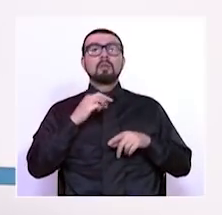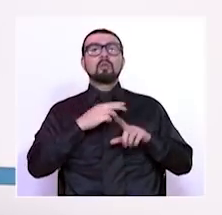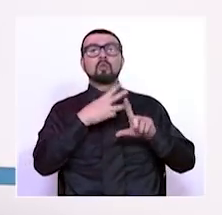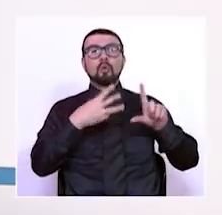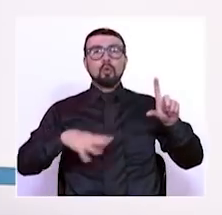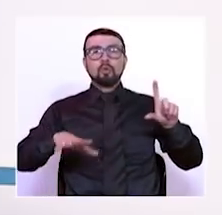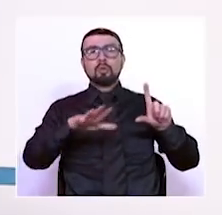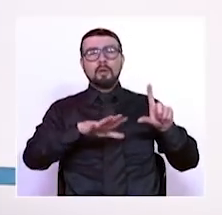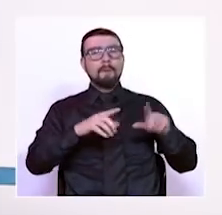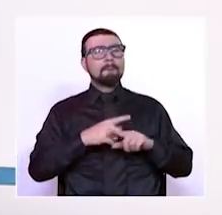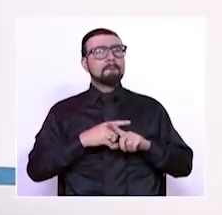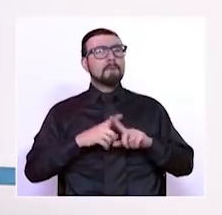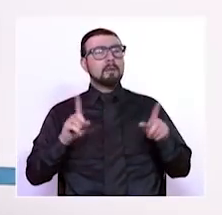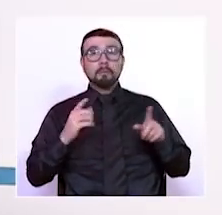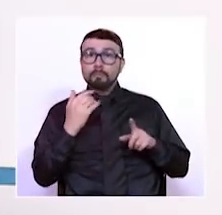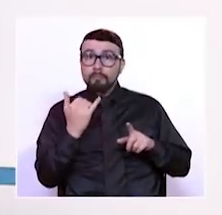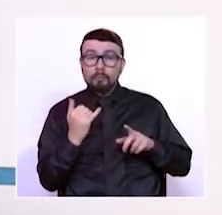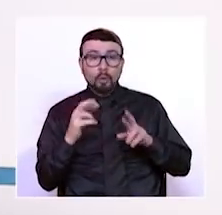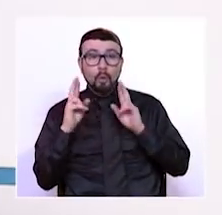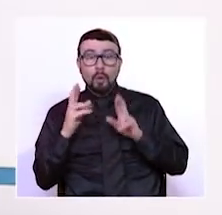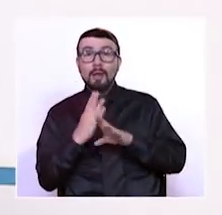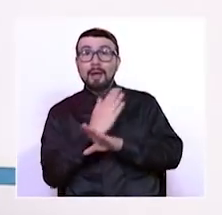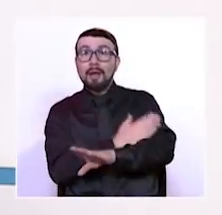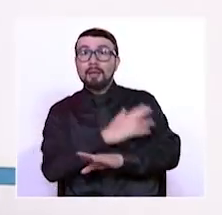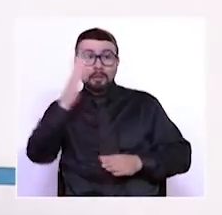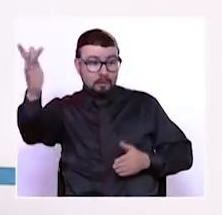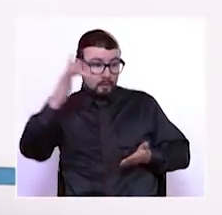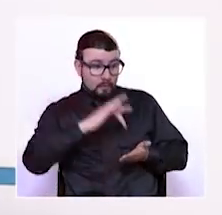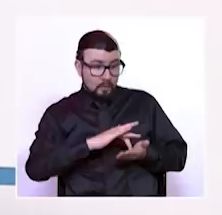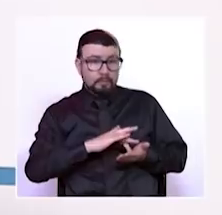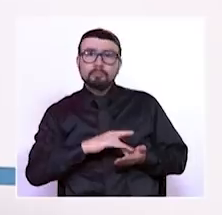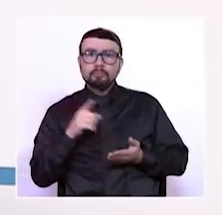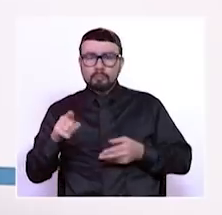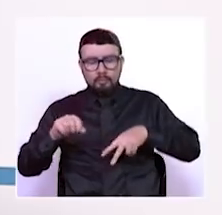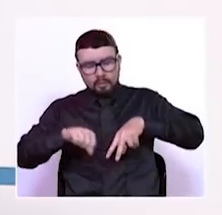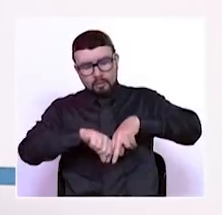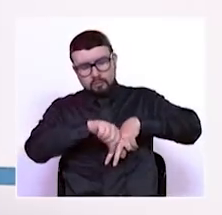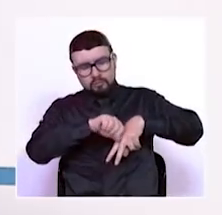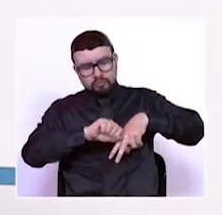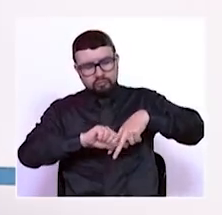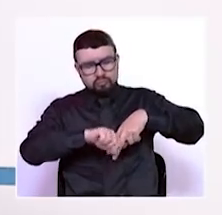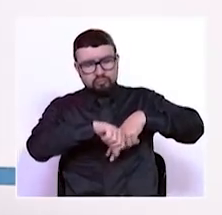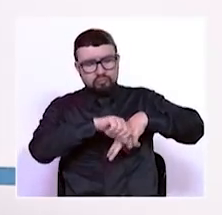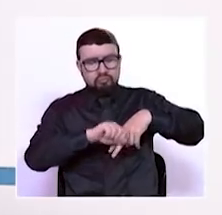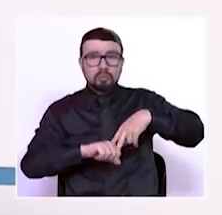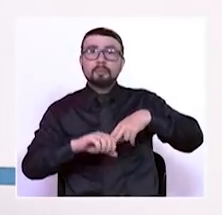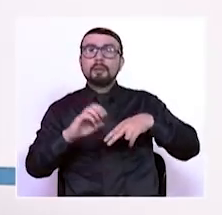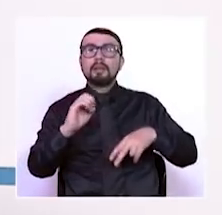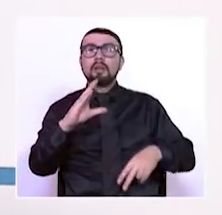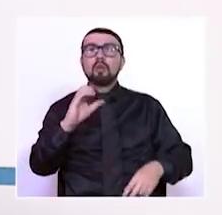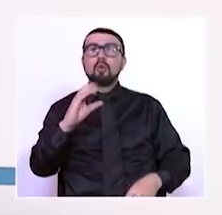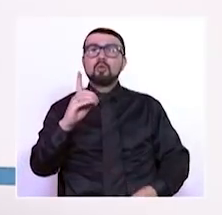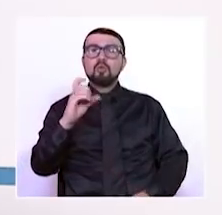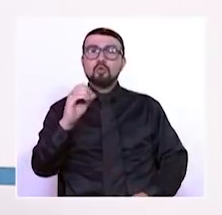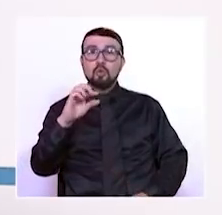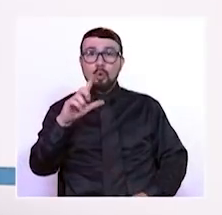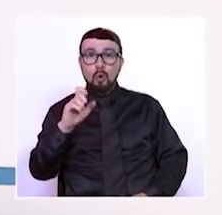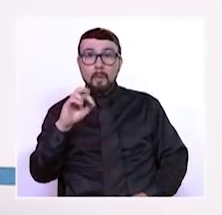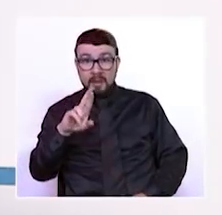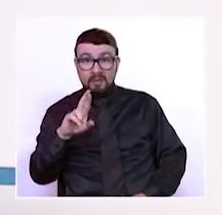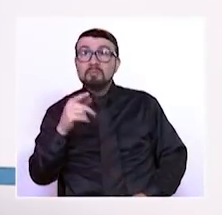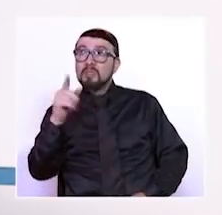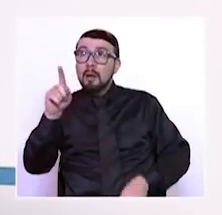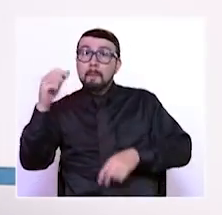que complementen, ojalá antes de la consulta, con un ecodoppler, que es un examen muy importante que se necesita para